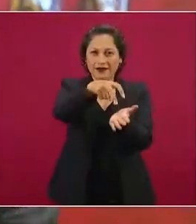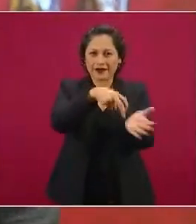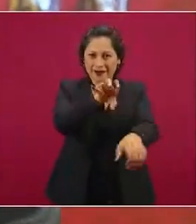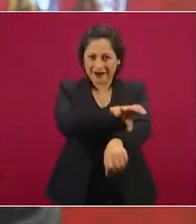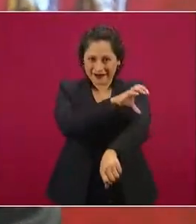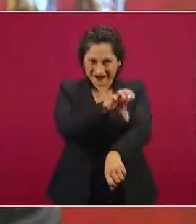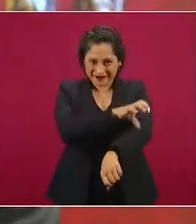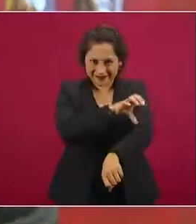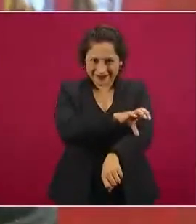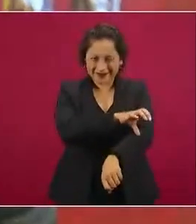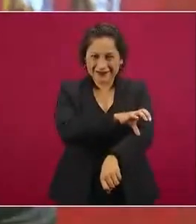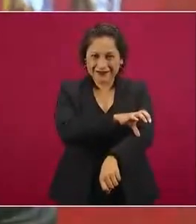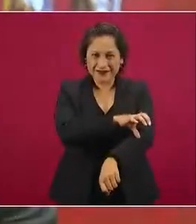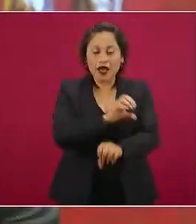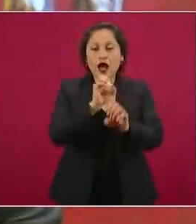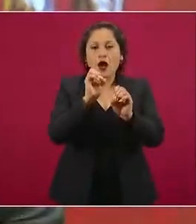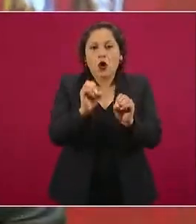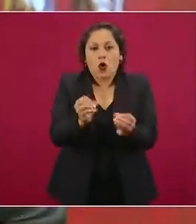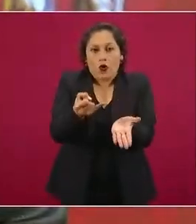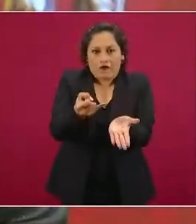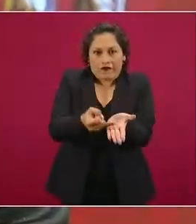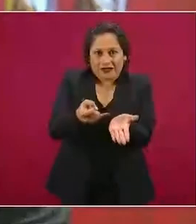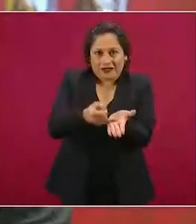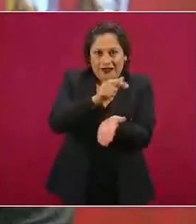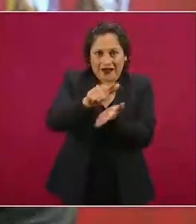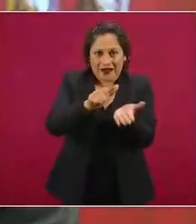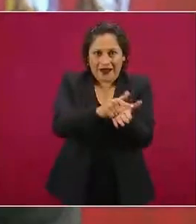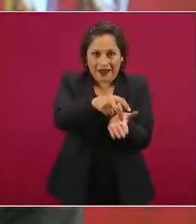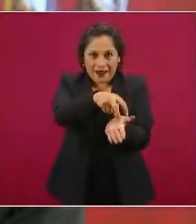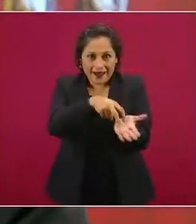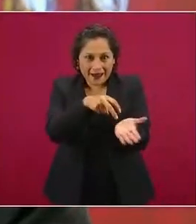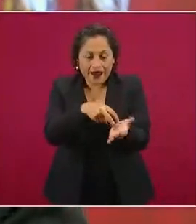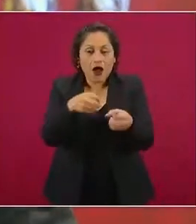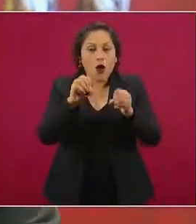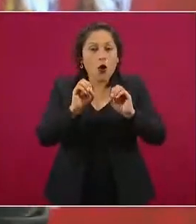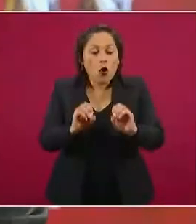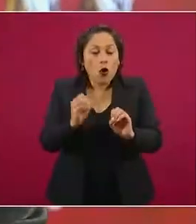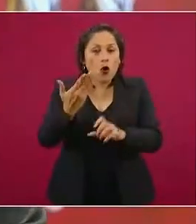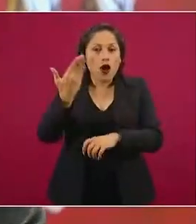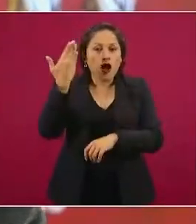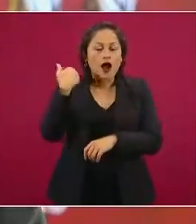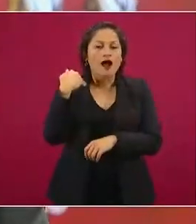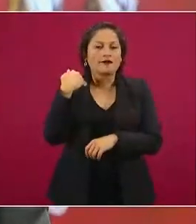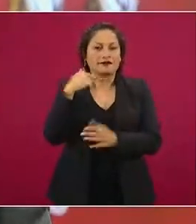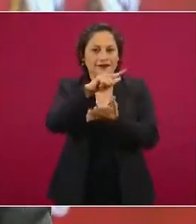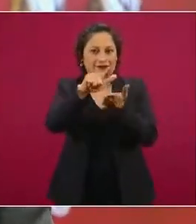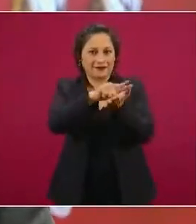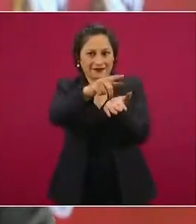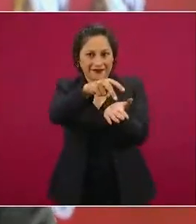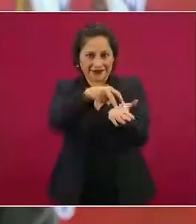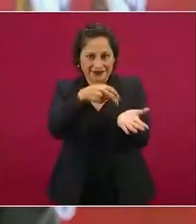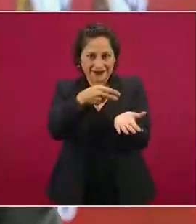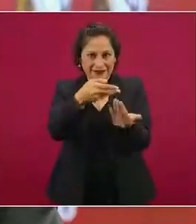o la reforma fiscal o la llamada reforma educativa.